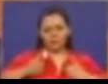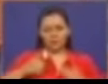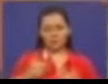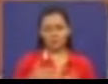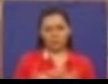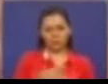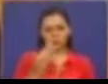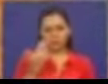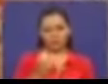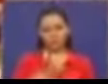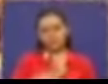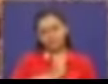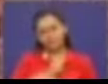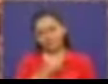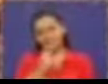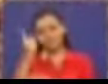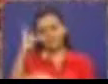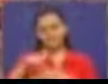y país muy querido.